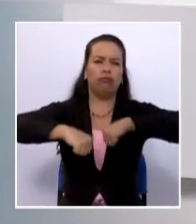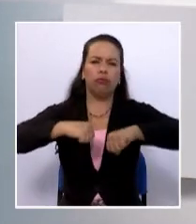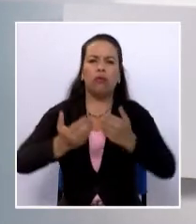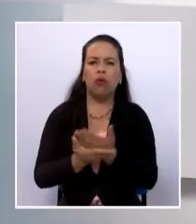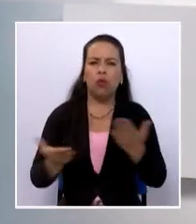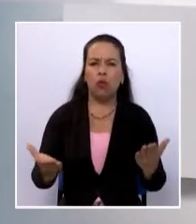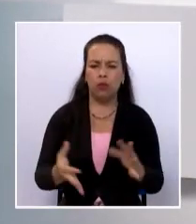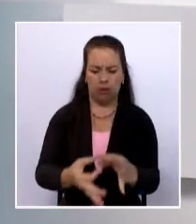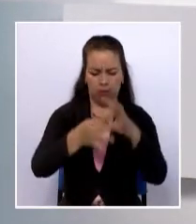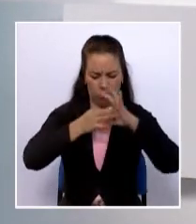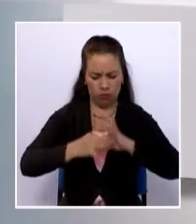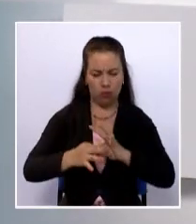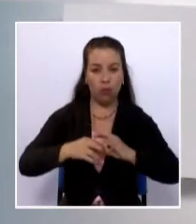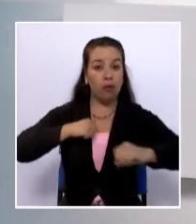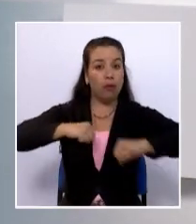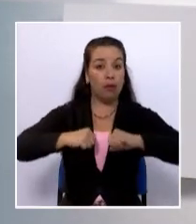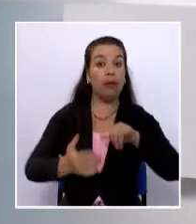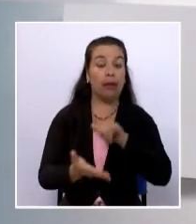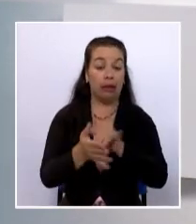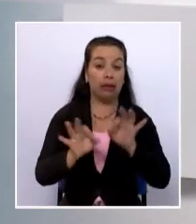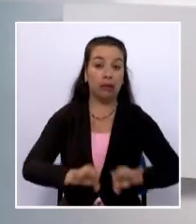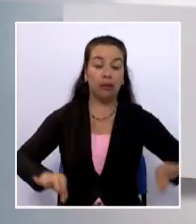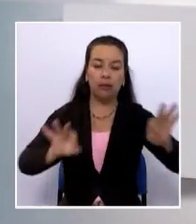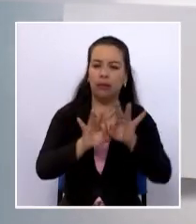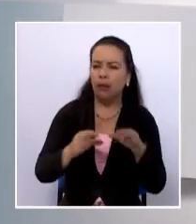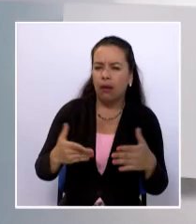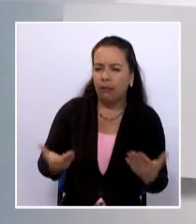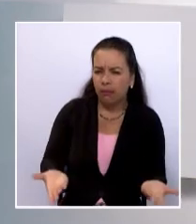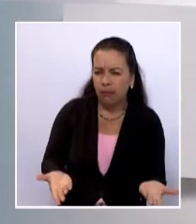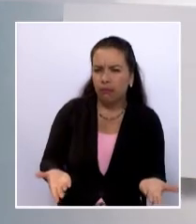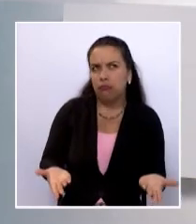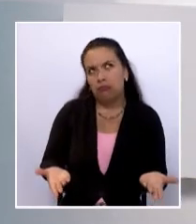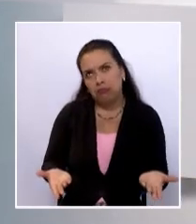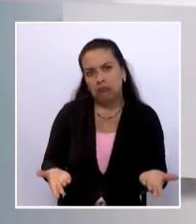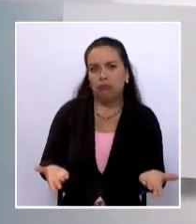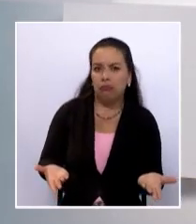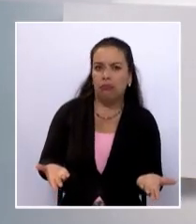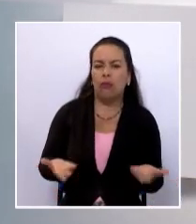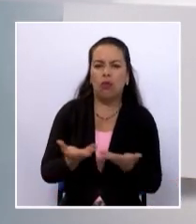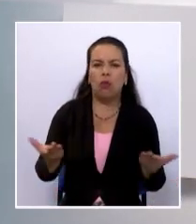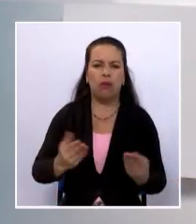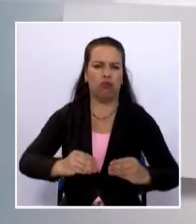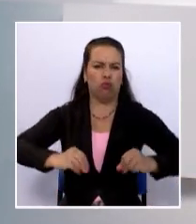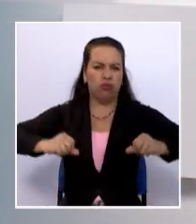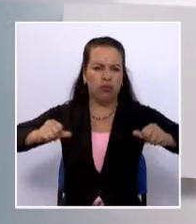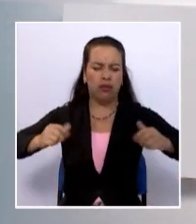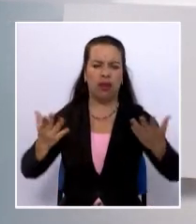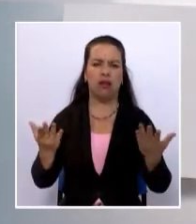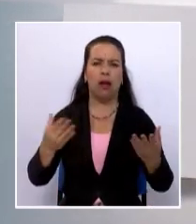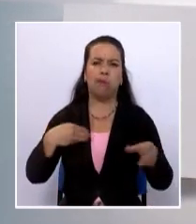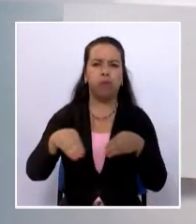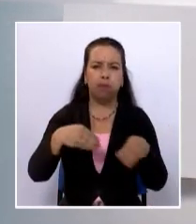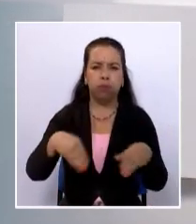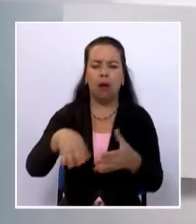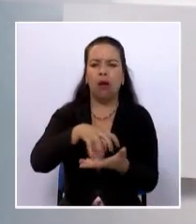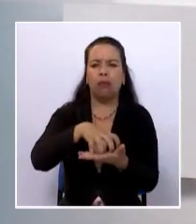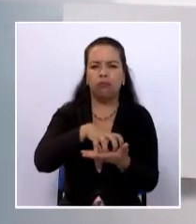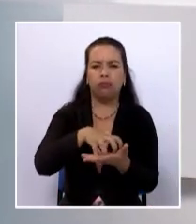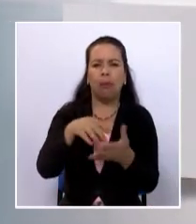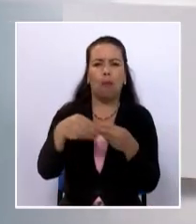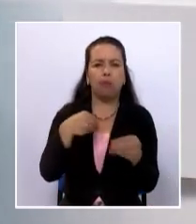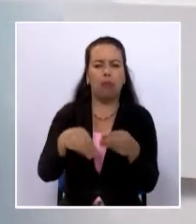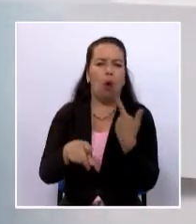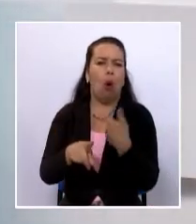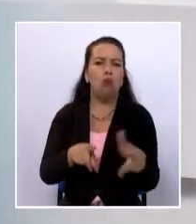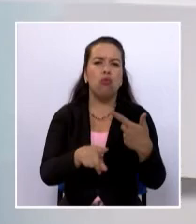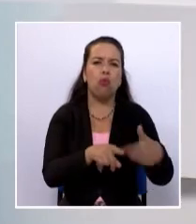partes corporales si uniéndolo mediante argumentos o sustancias libro cartilaginosas cartílago y similares para